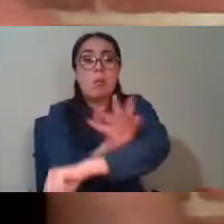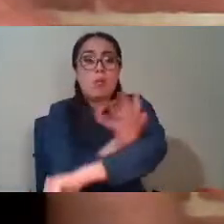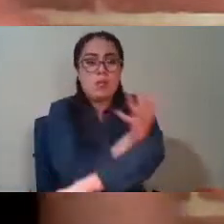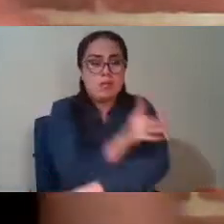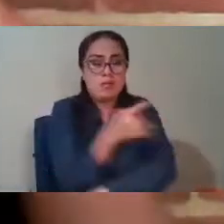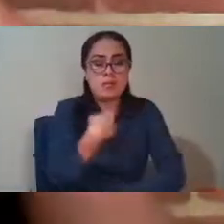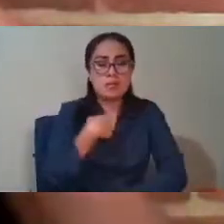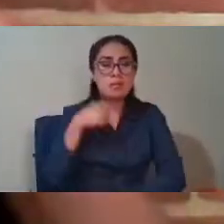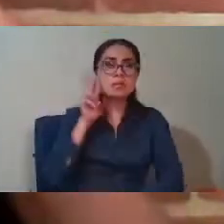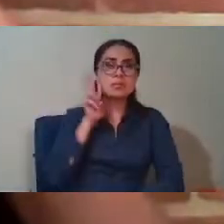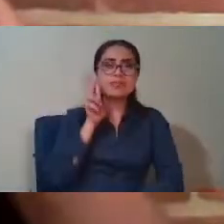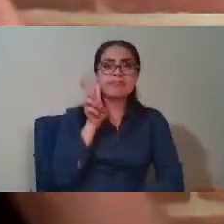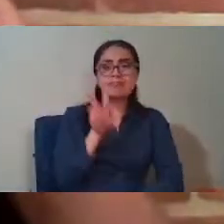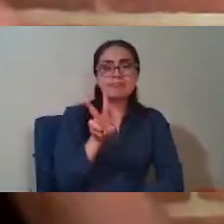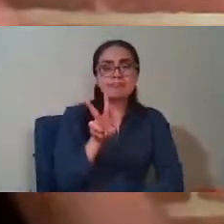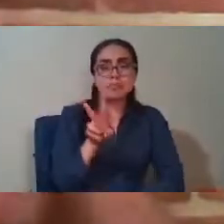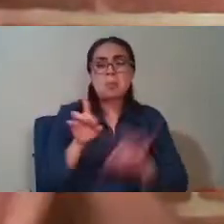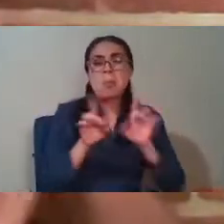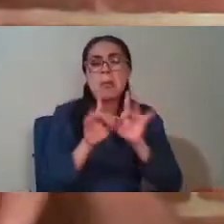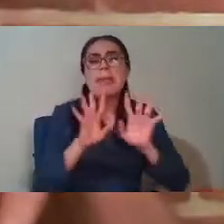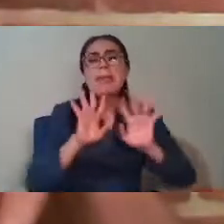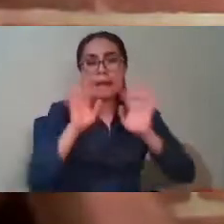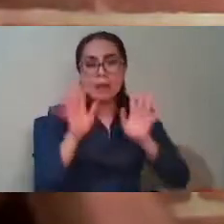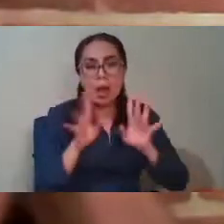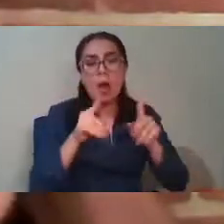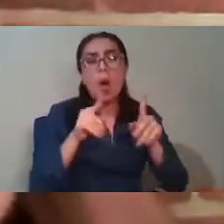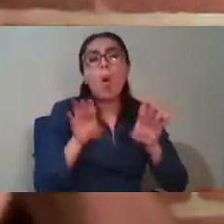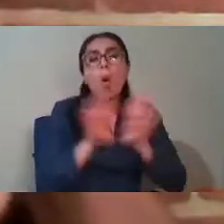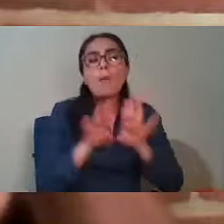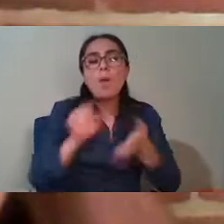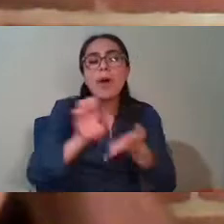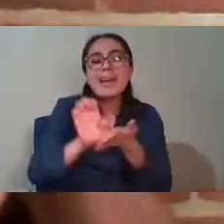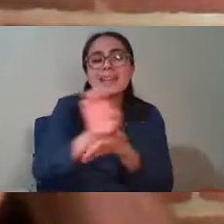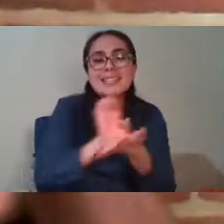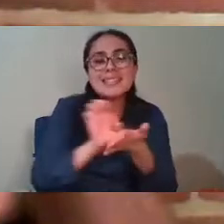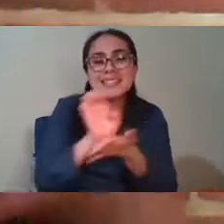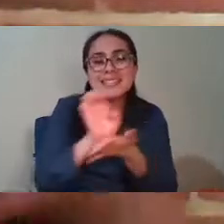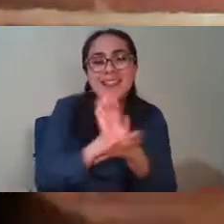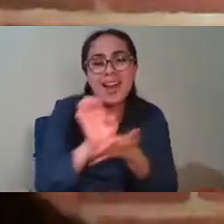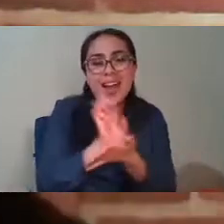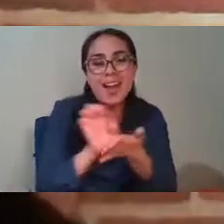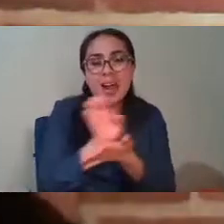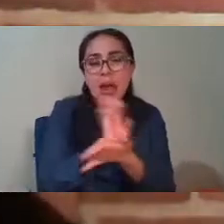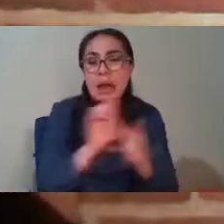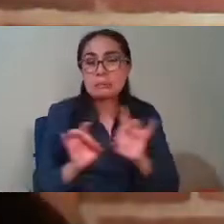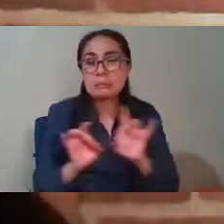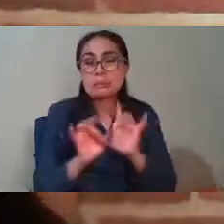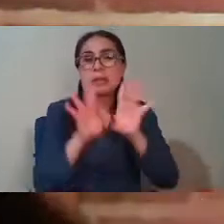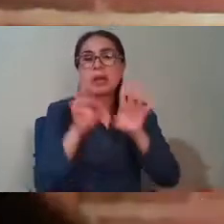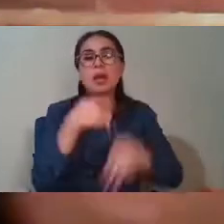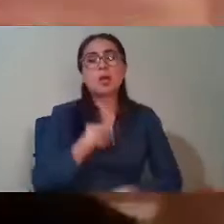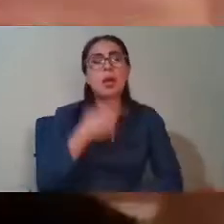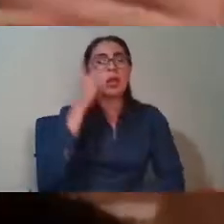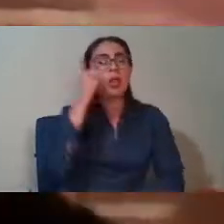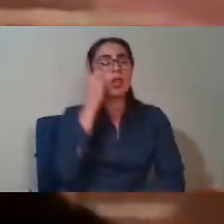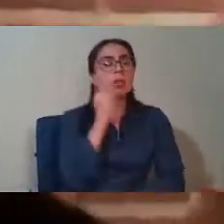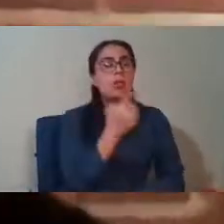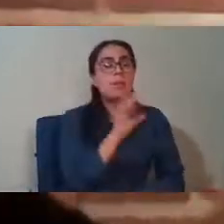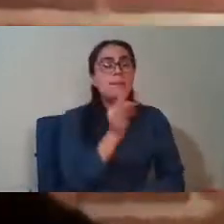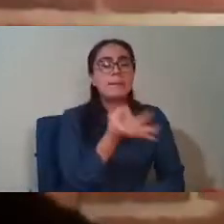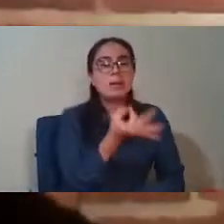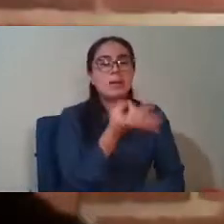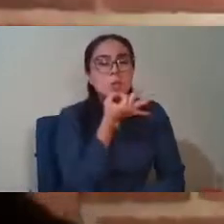es: estamos llegando a una escena baja. Cuando arranca una escena baja, duermo un minuto. He